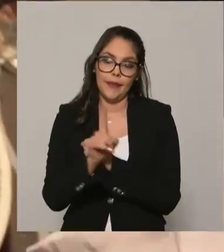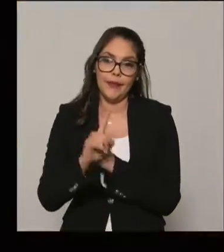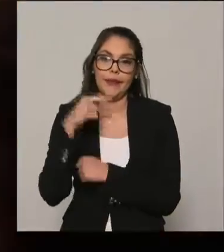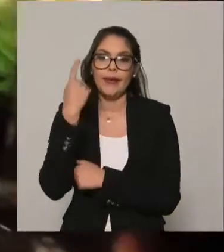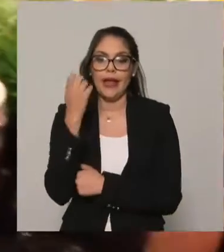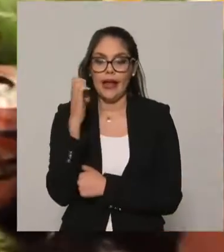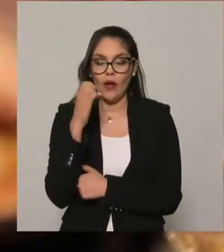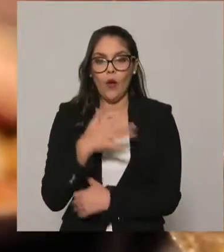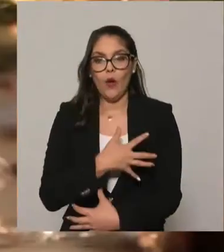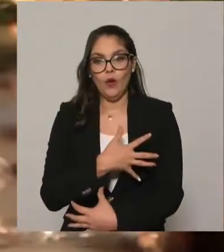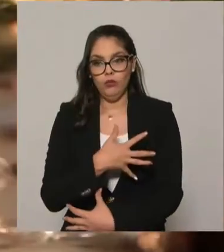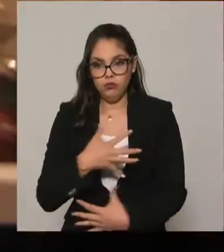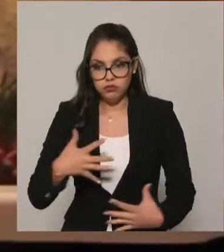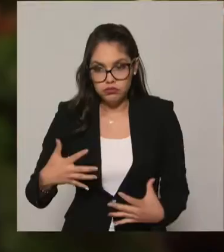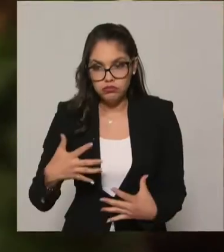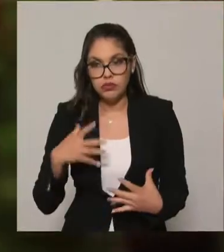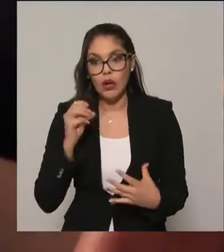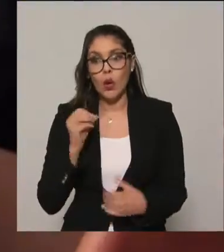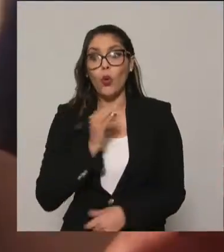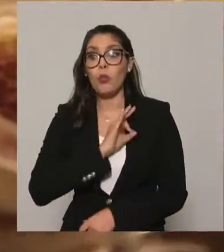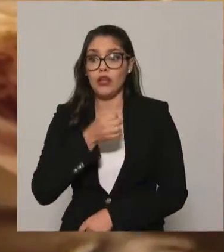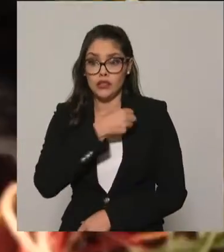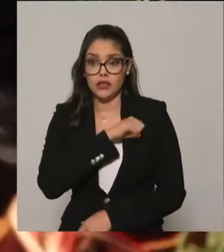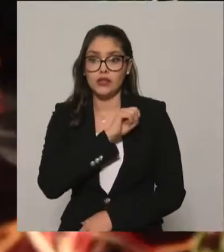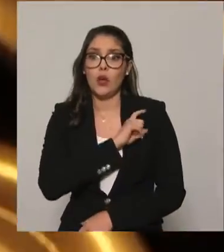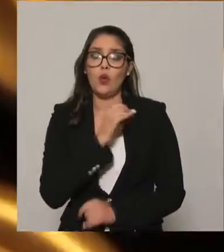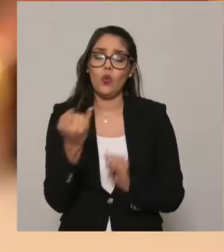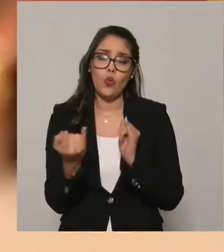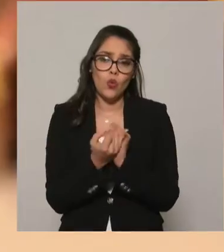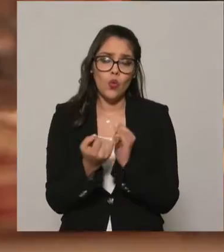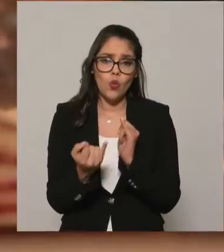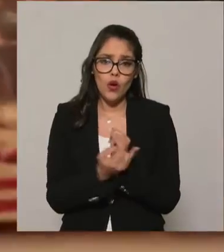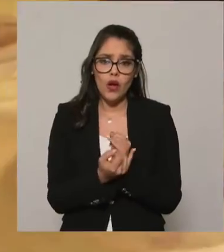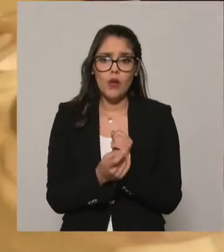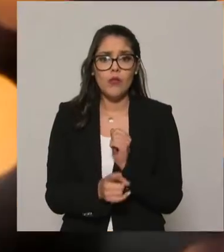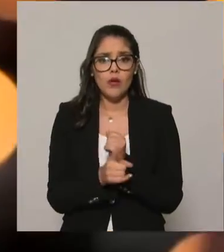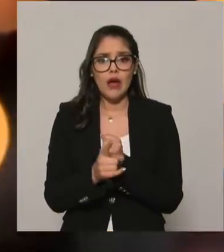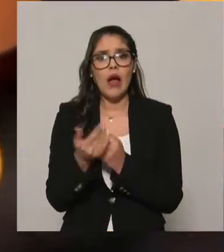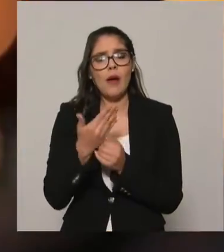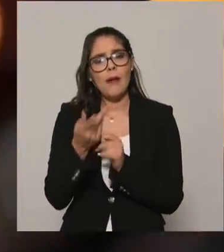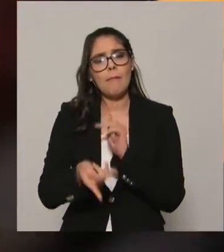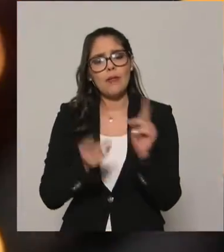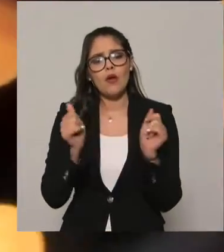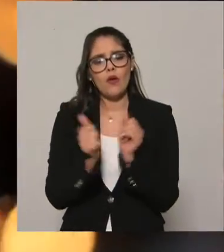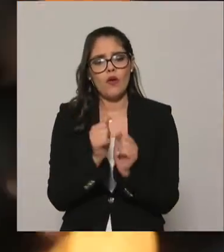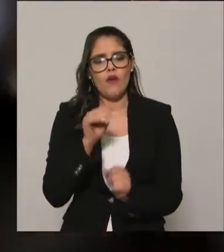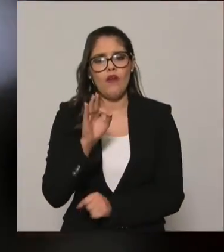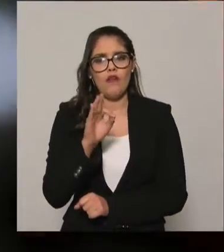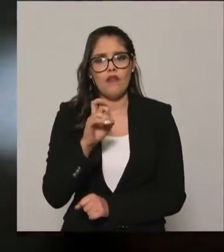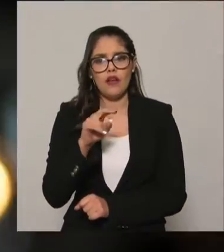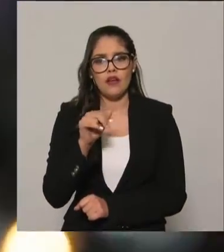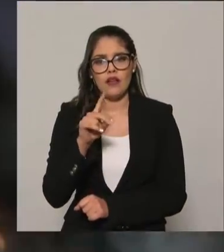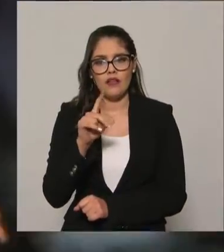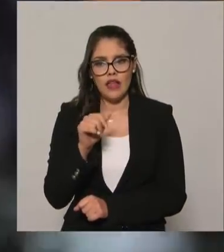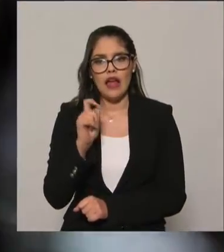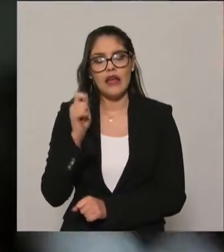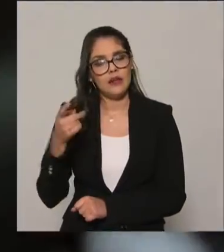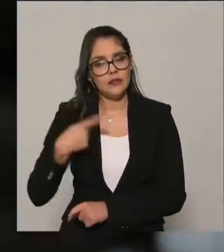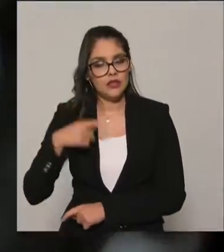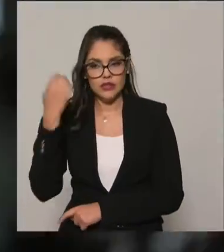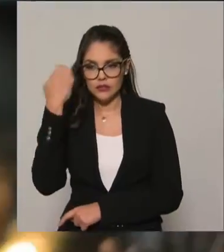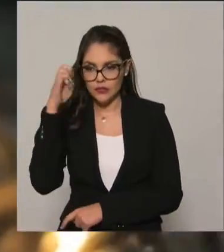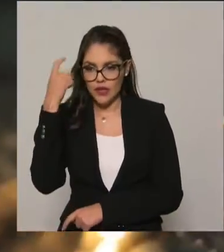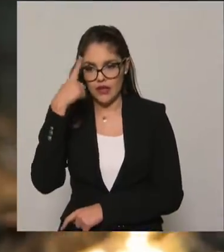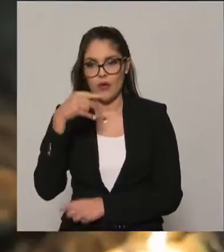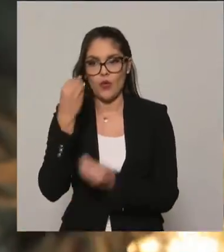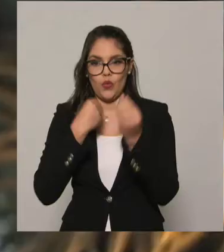el cuerpo, sobre todo a la salud. Entonces, bueno, ella va a platicar con Fernanda Alvarado, es especialista en nutrición, también